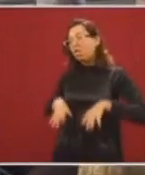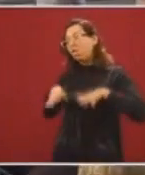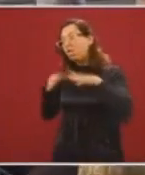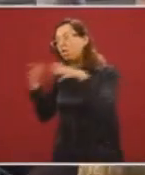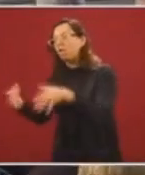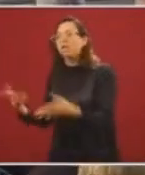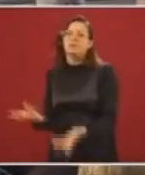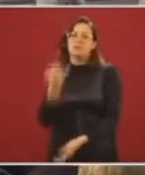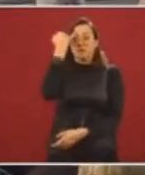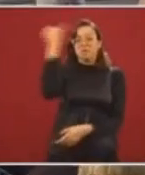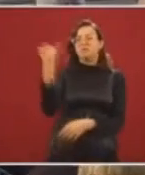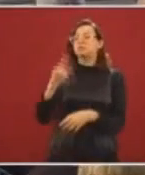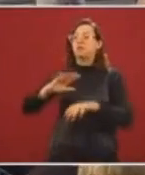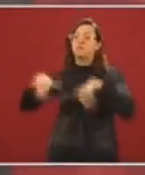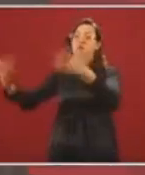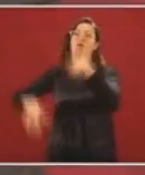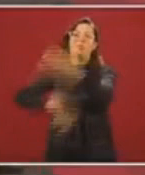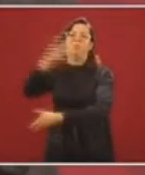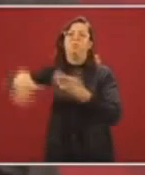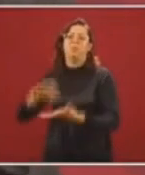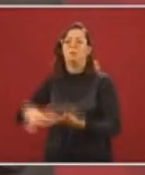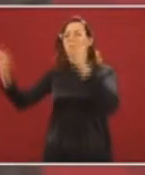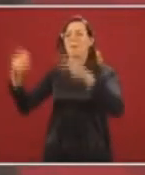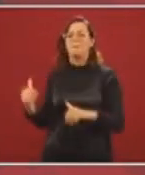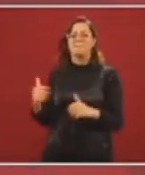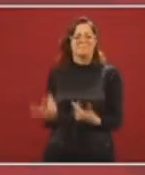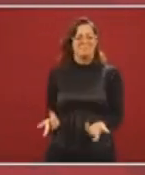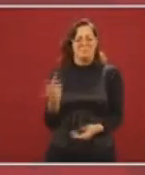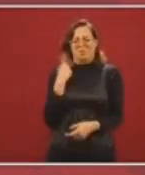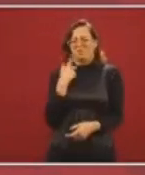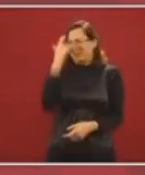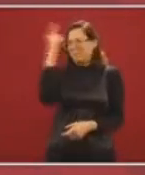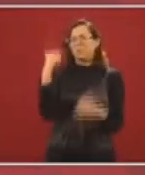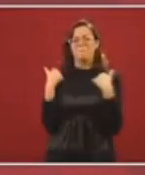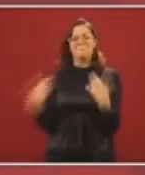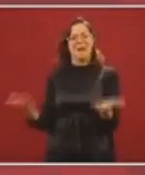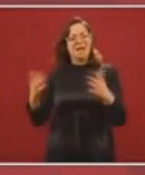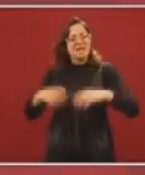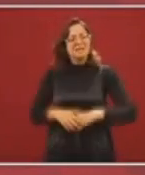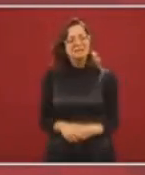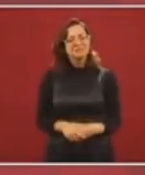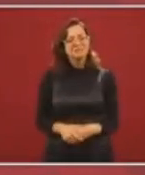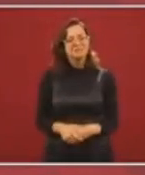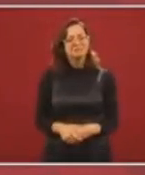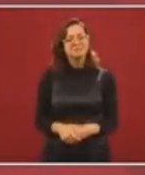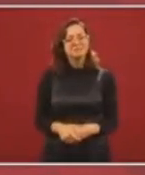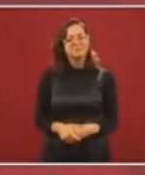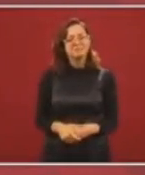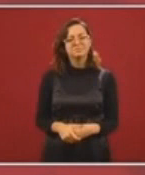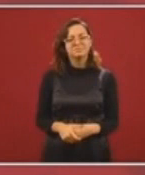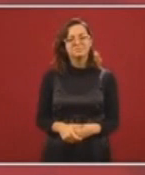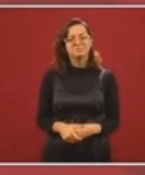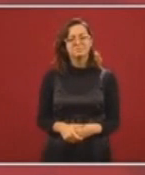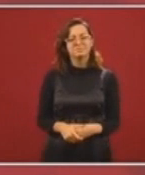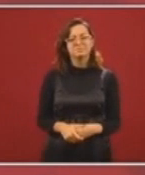caeríamos en la anarquía, en el caos. ¿Para qué se inventó la política? Entre otras cosas,